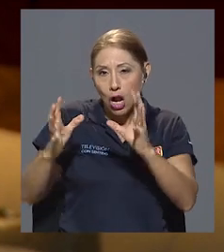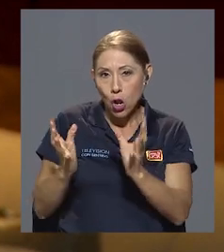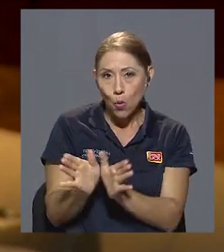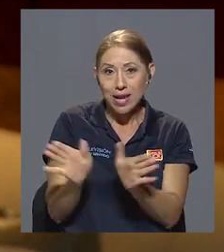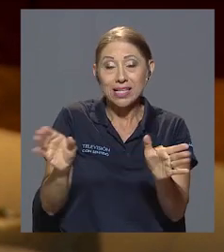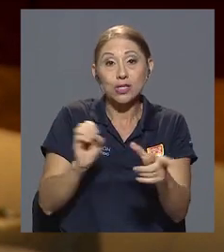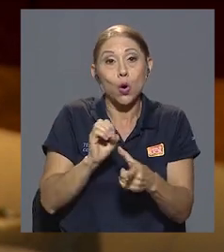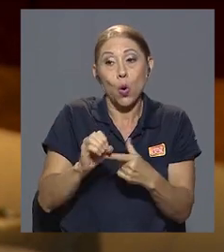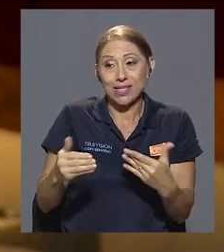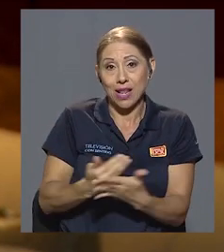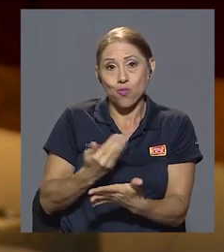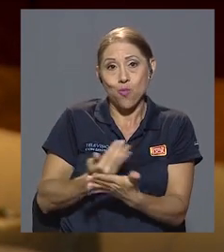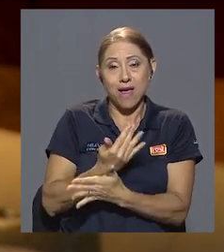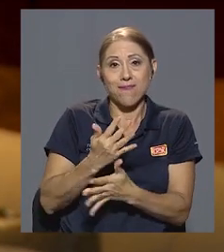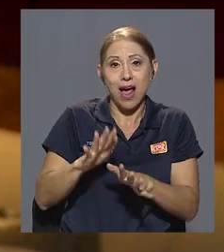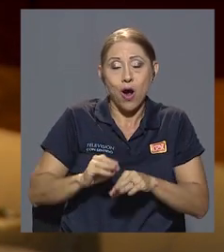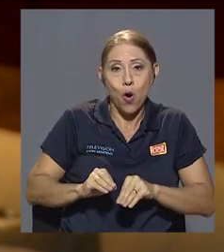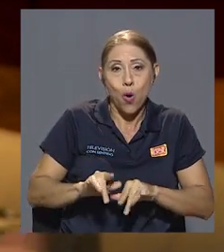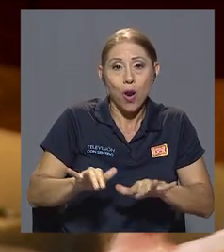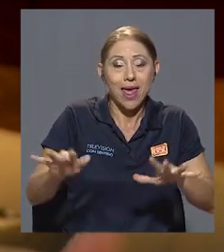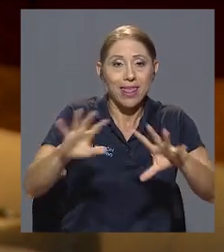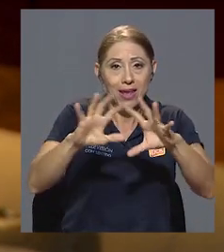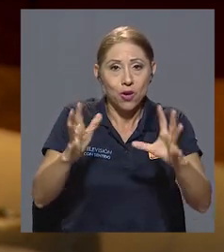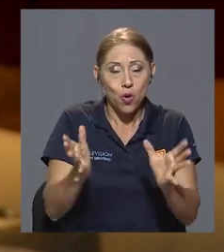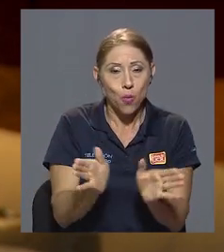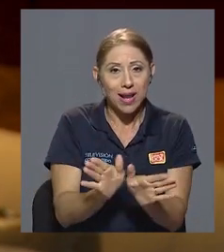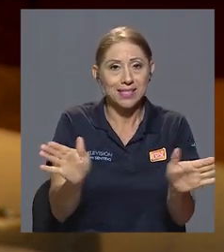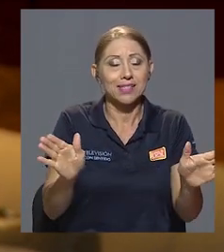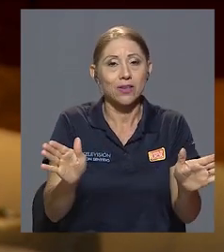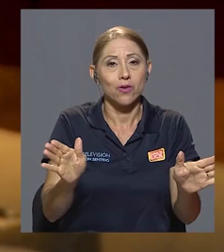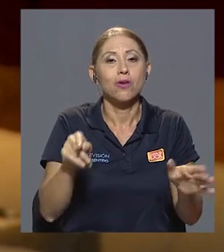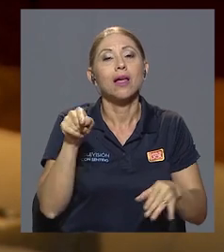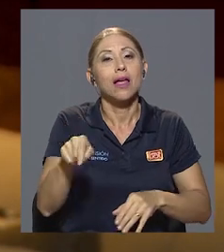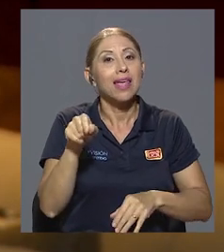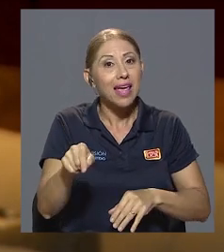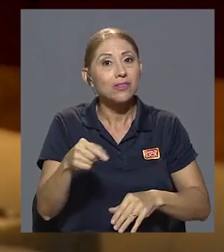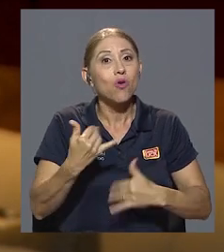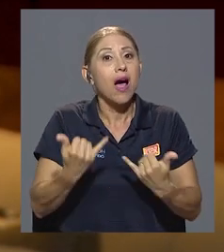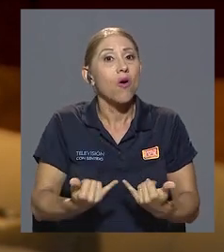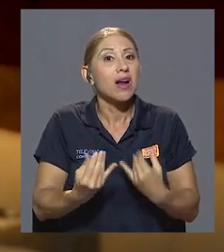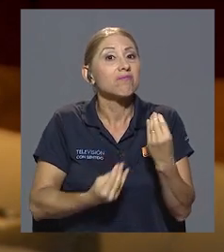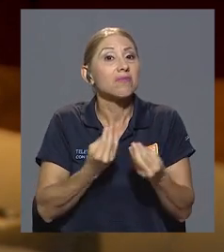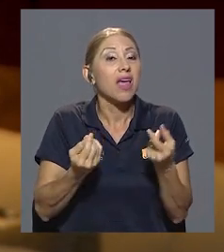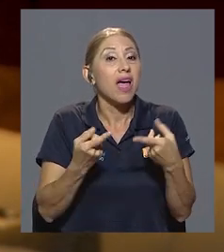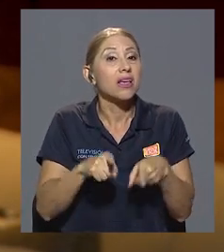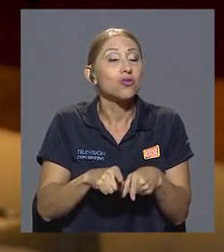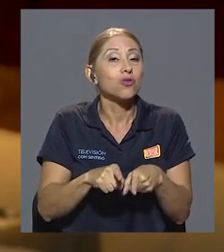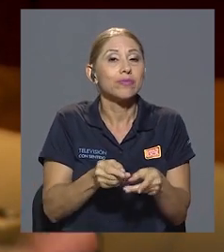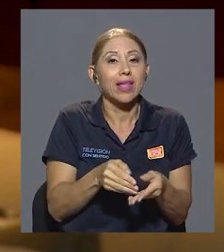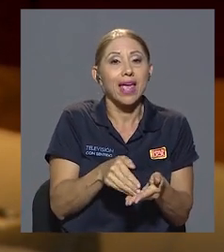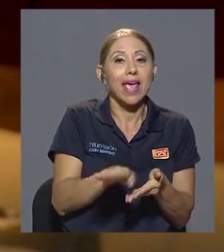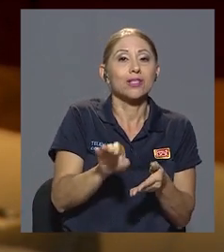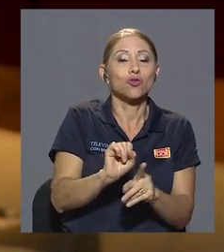nueva ola de globalización que efectivamente ha conducido a una gran exclusión social a un